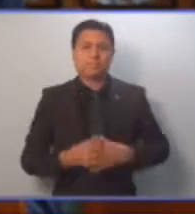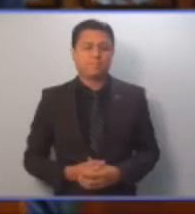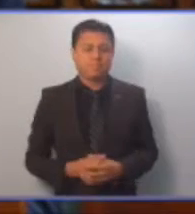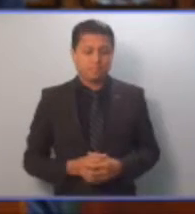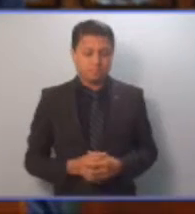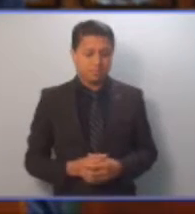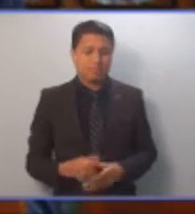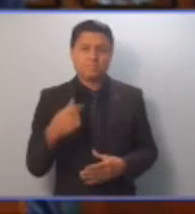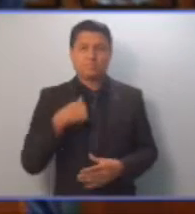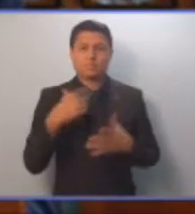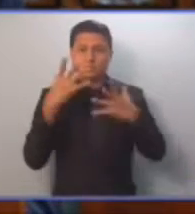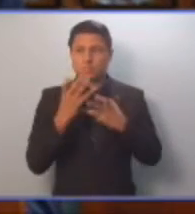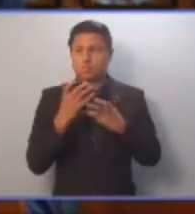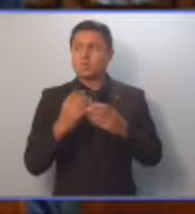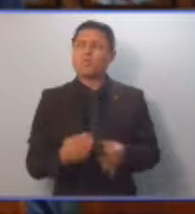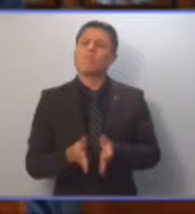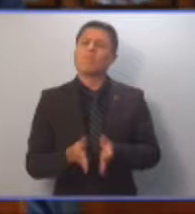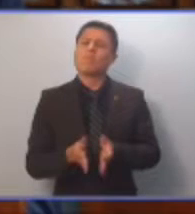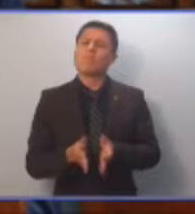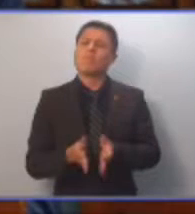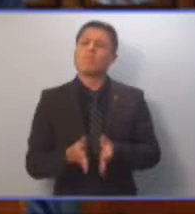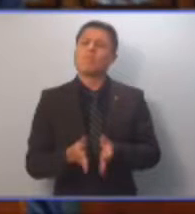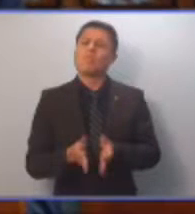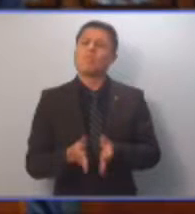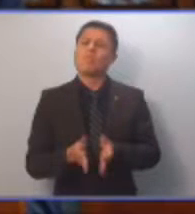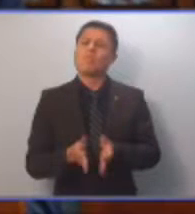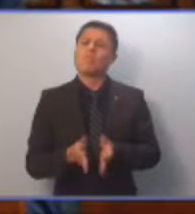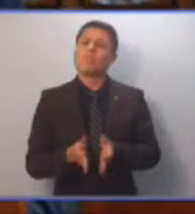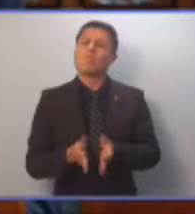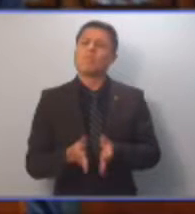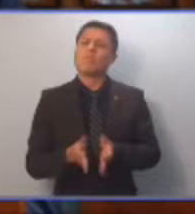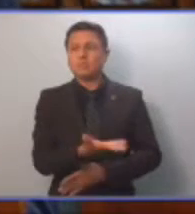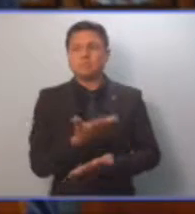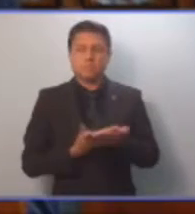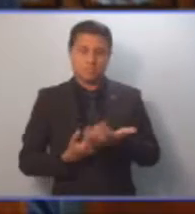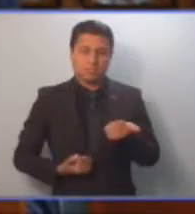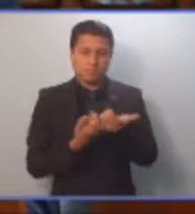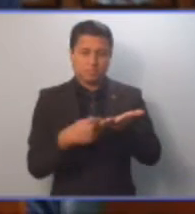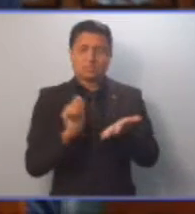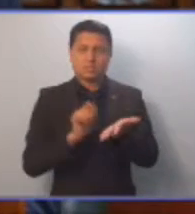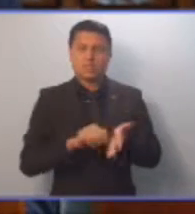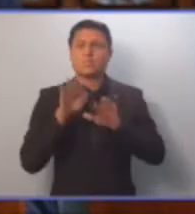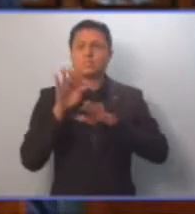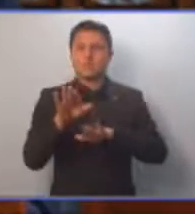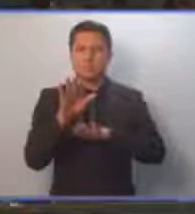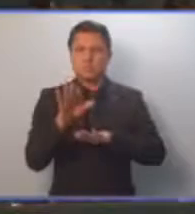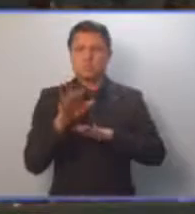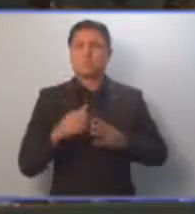y quiero que por favor se me sume a esta iniciativa. Muchas gracias.